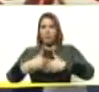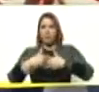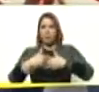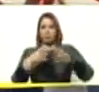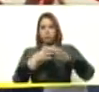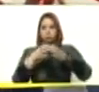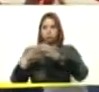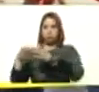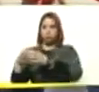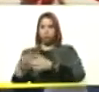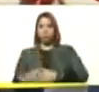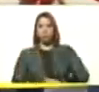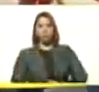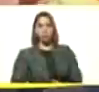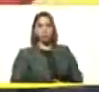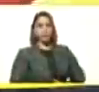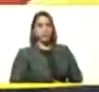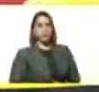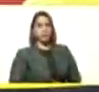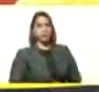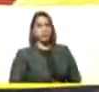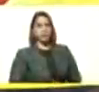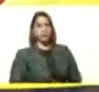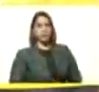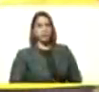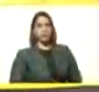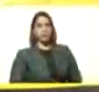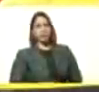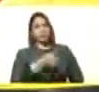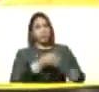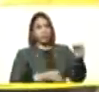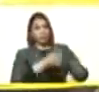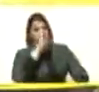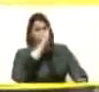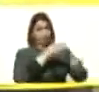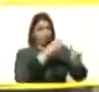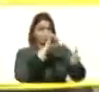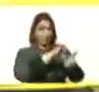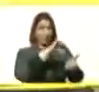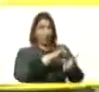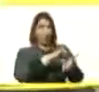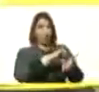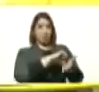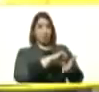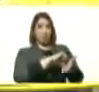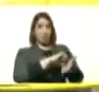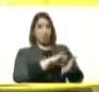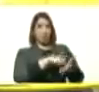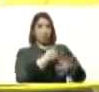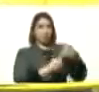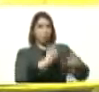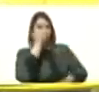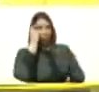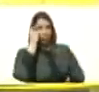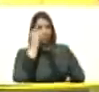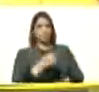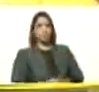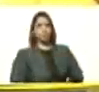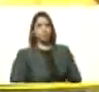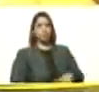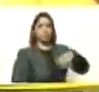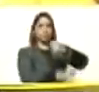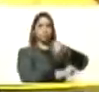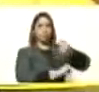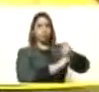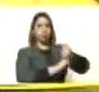sector? Bueno, justamente la dirección de la central ha estado en eso todos estos días, sobre la base pues